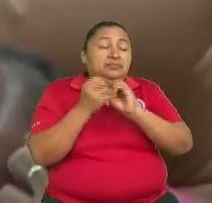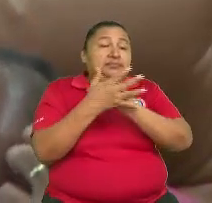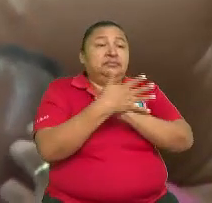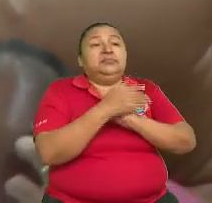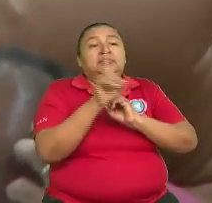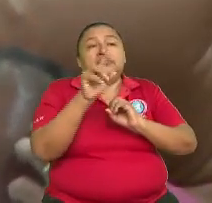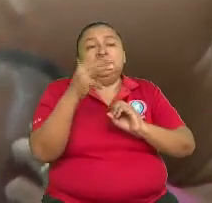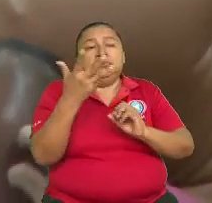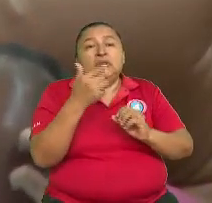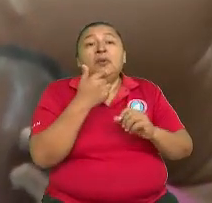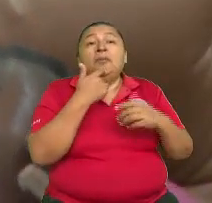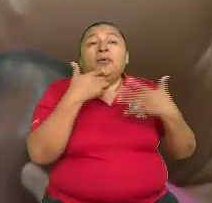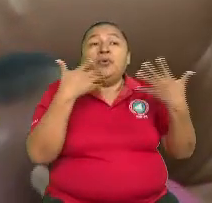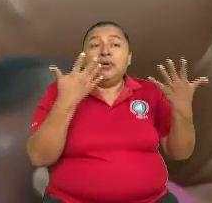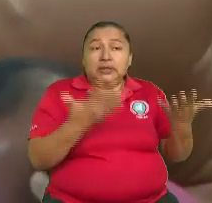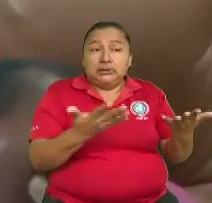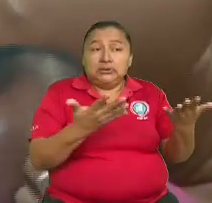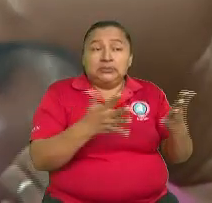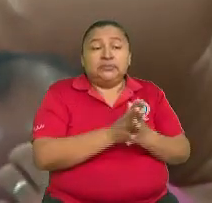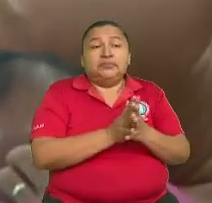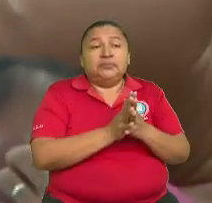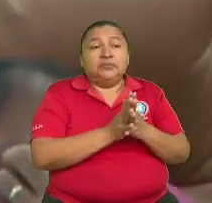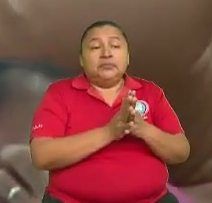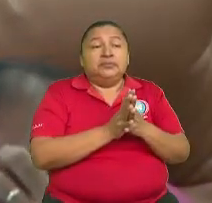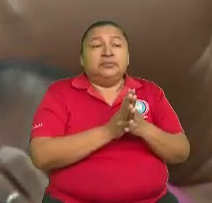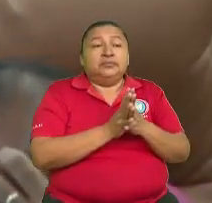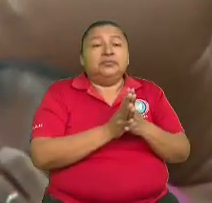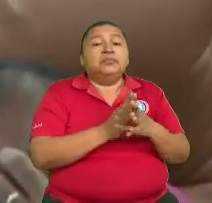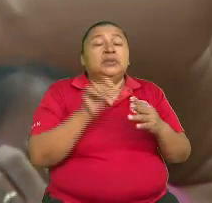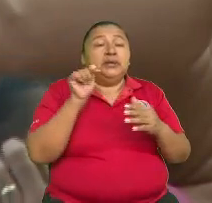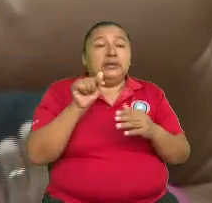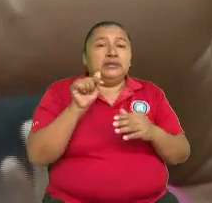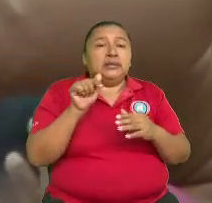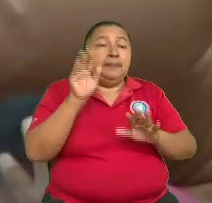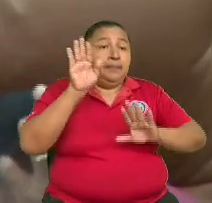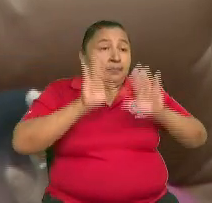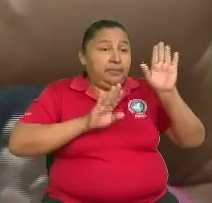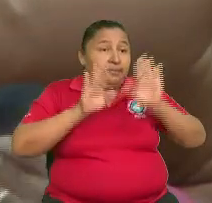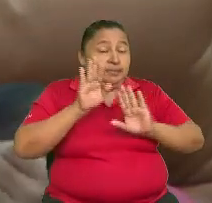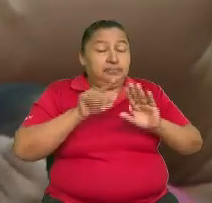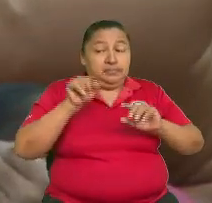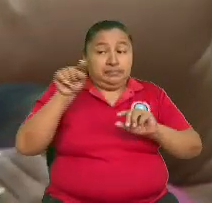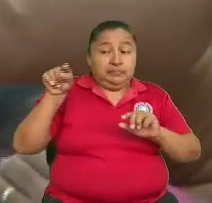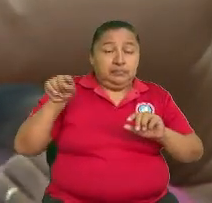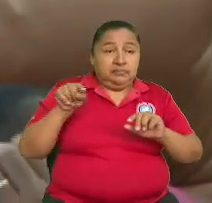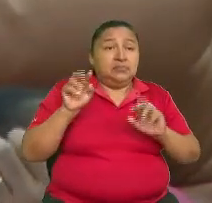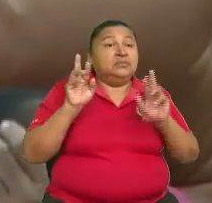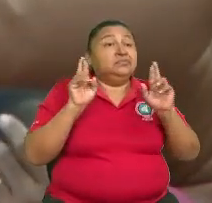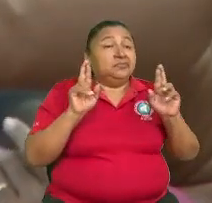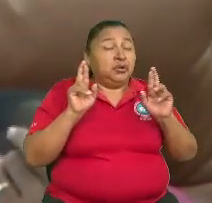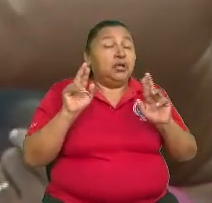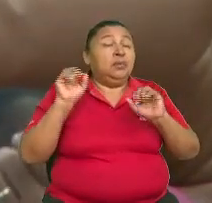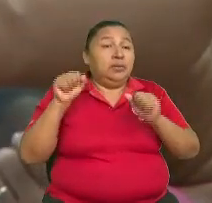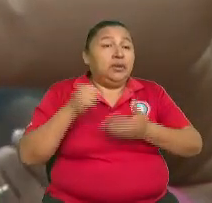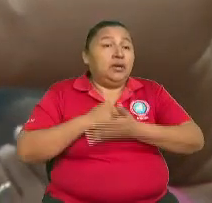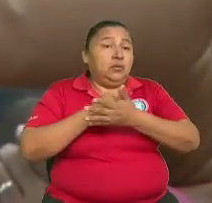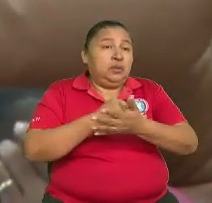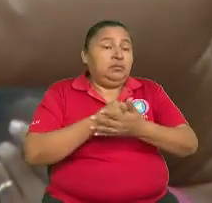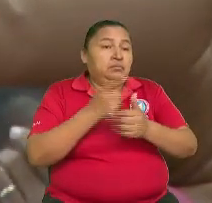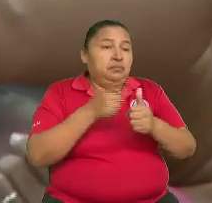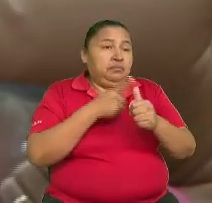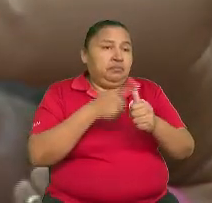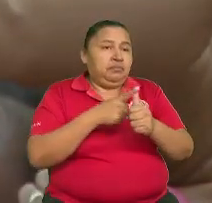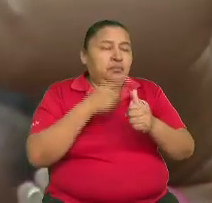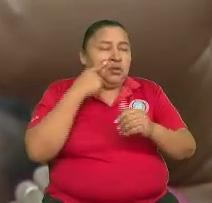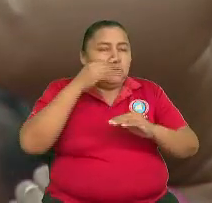COVID-19. Por lo tanto, esta participación, ojalá que nos permita, primero,